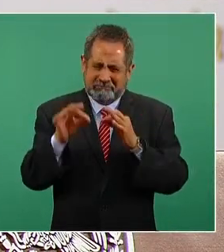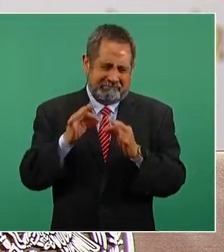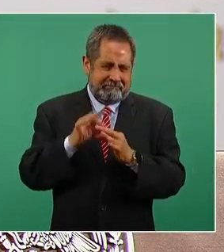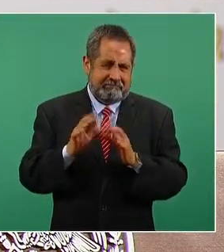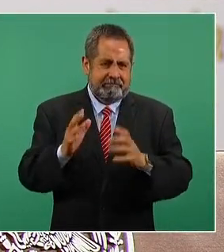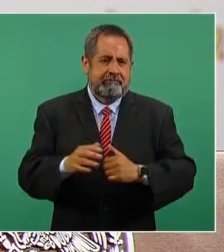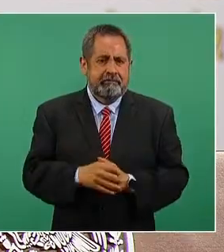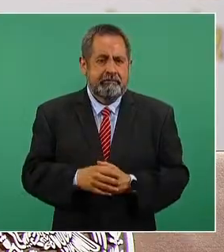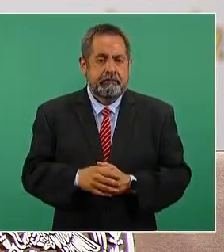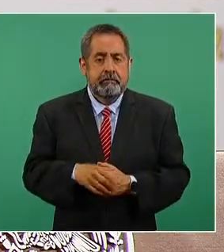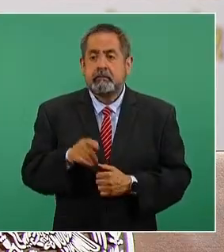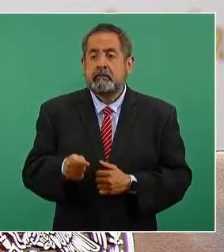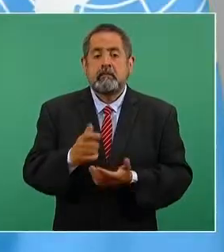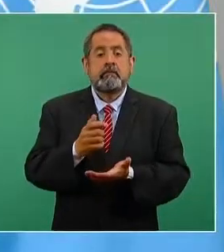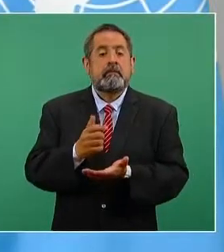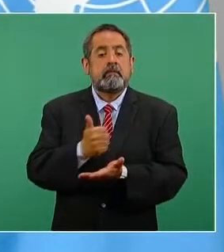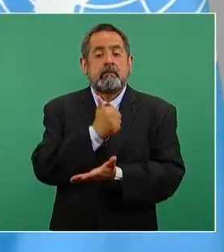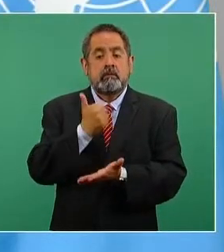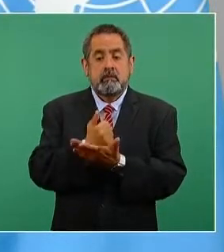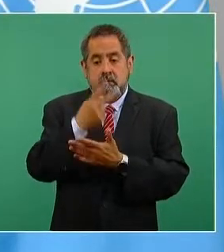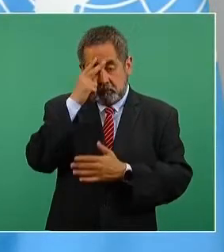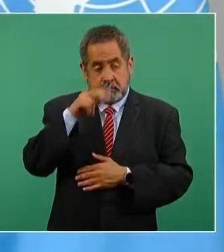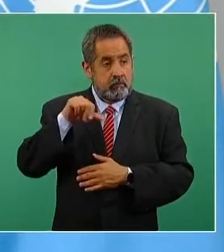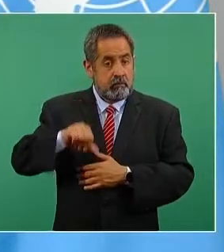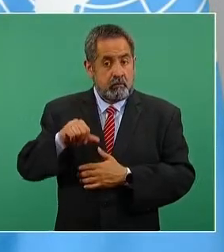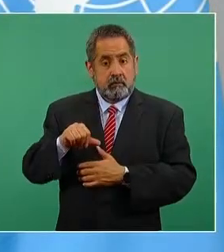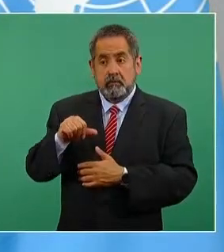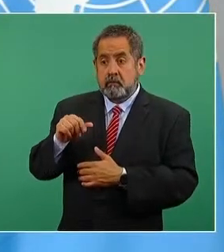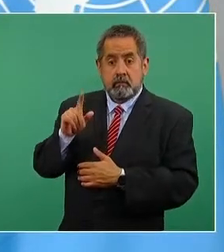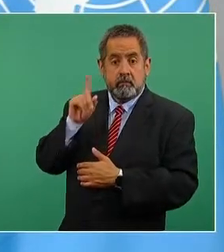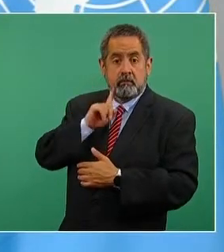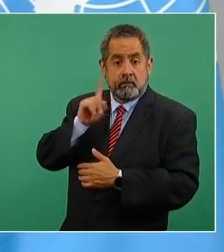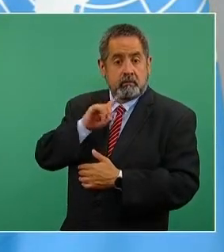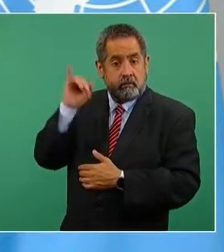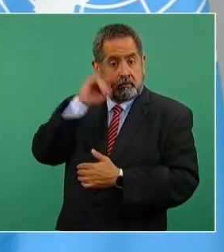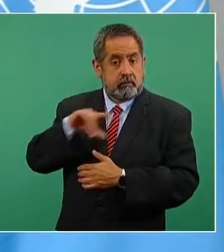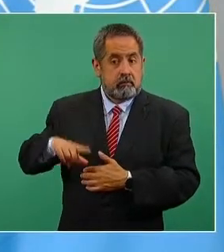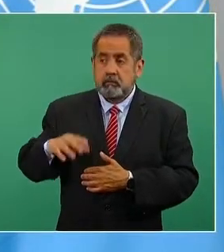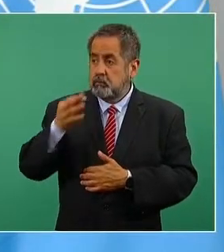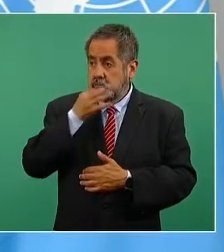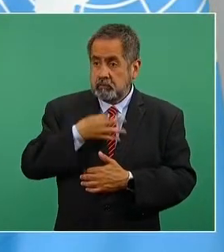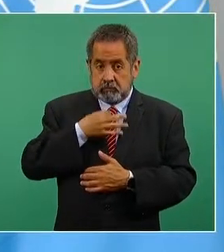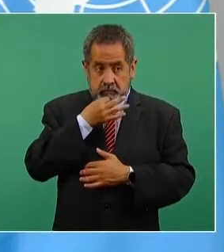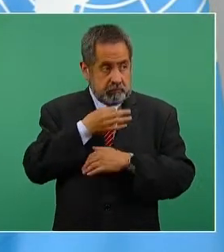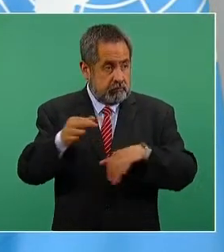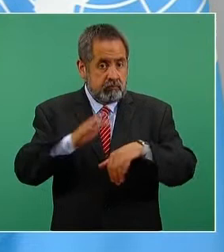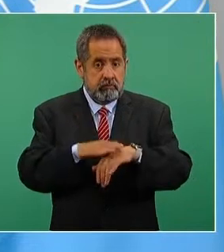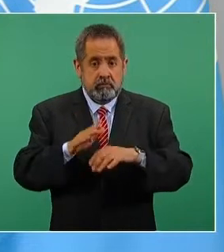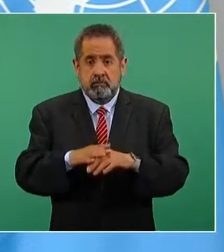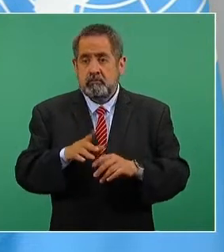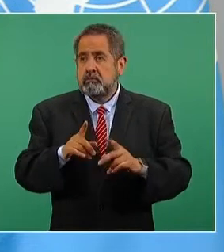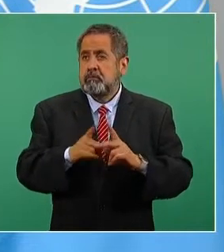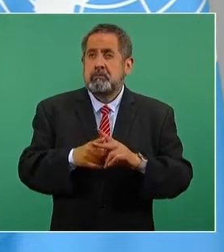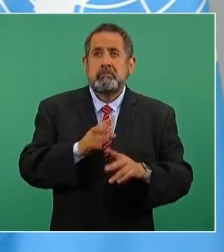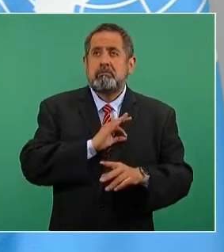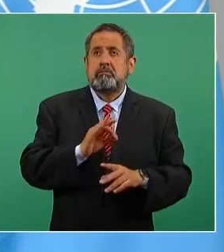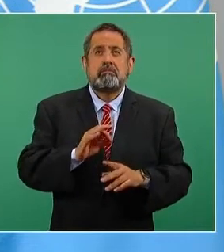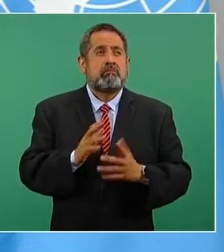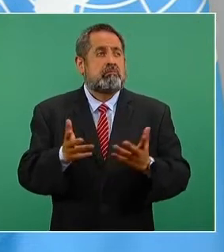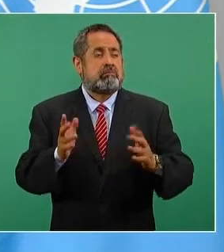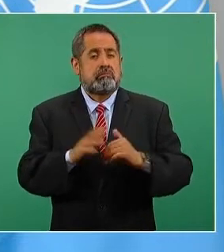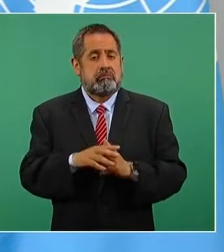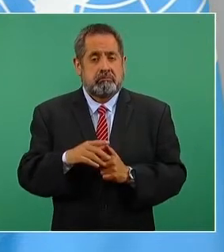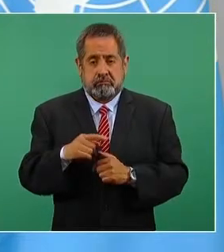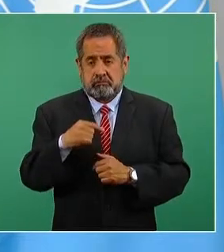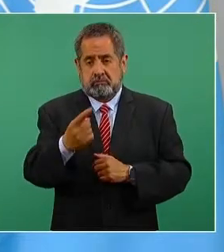Solo la Ciudad de México hoy informaba a la jefa de gobierno que se calcula que